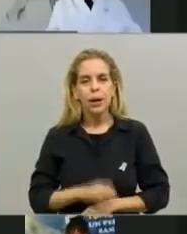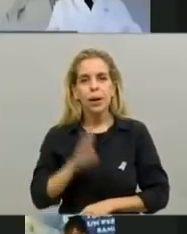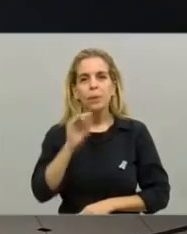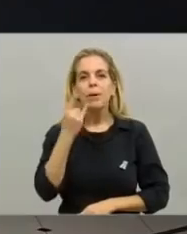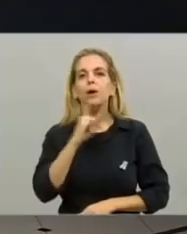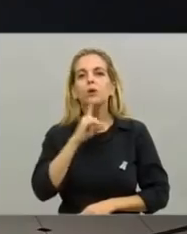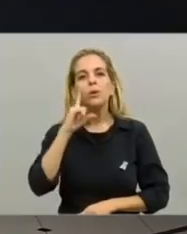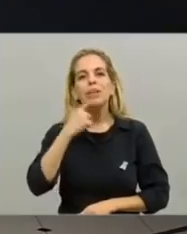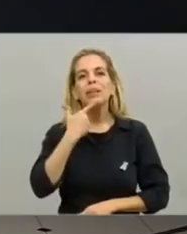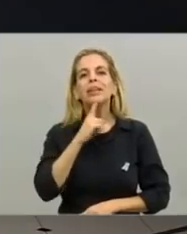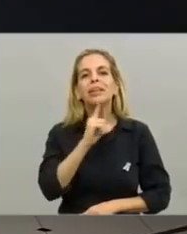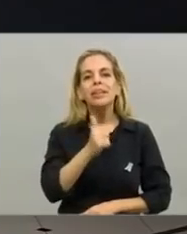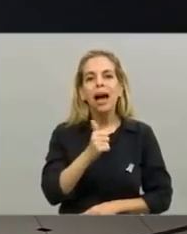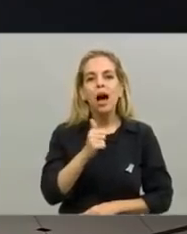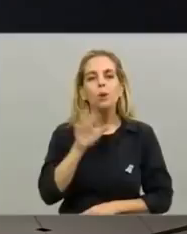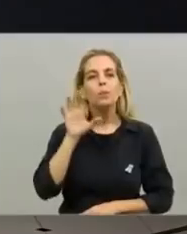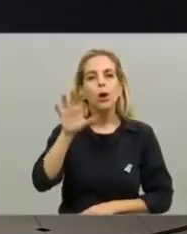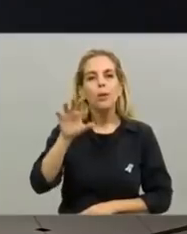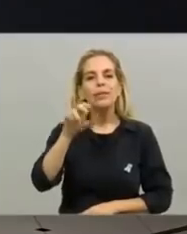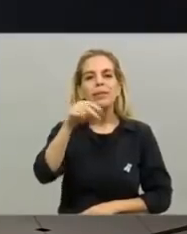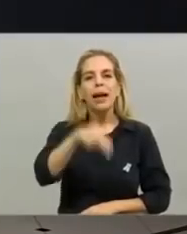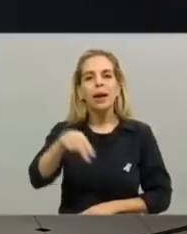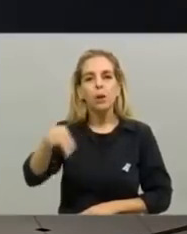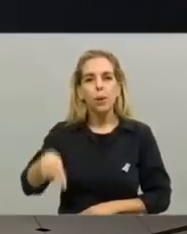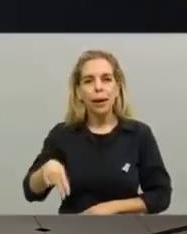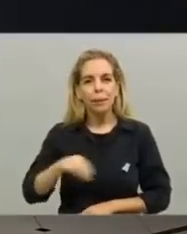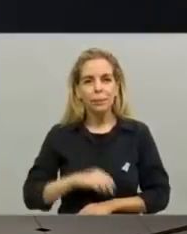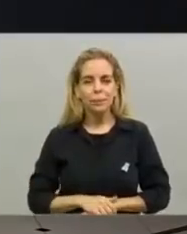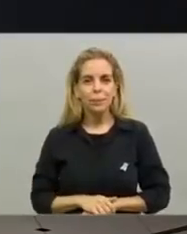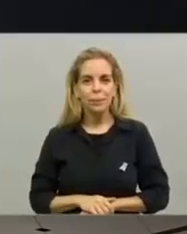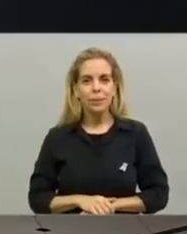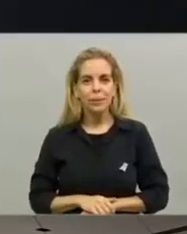Bautista Varela, de Neuquén.